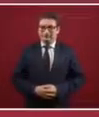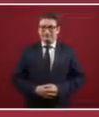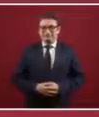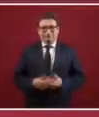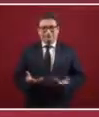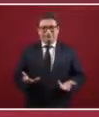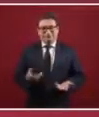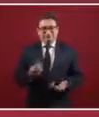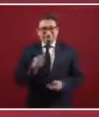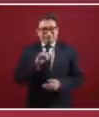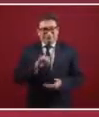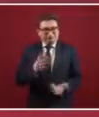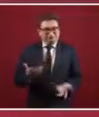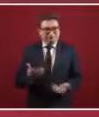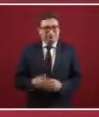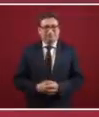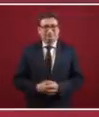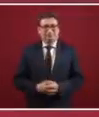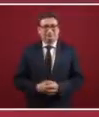¿sí? Y